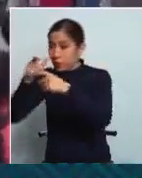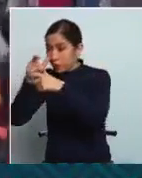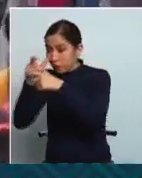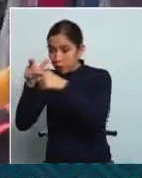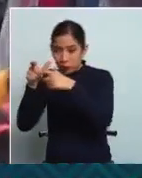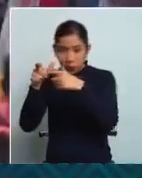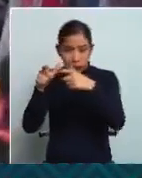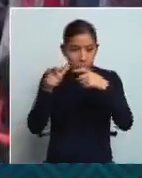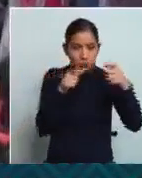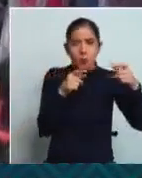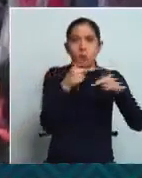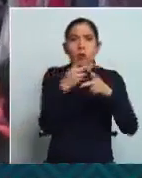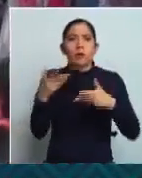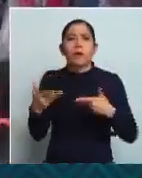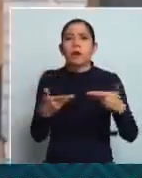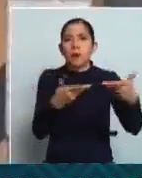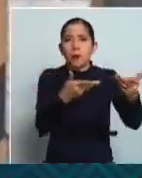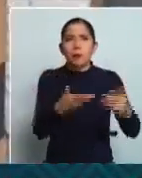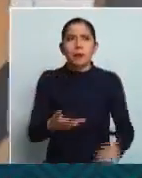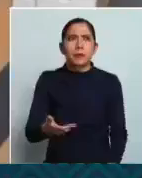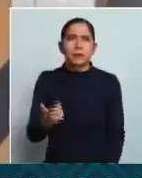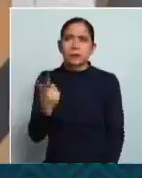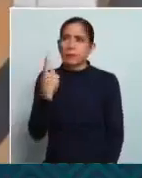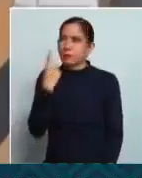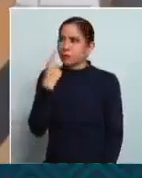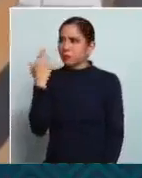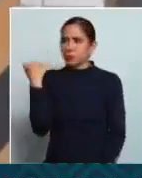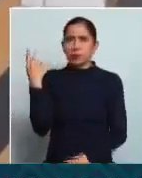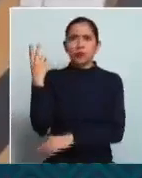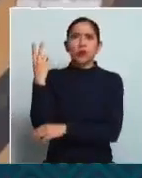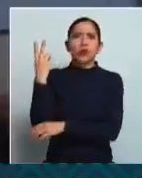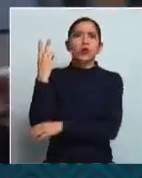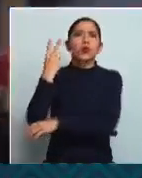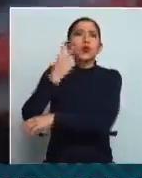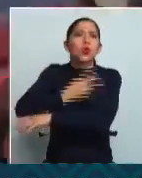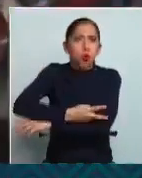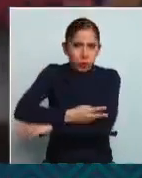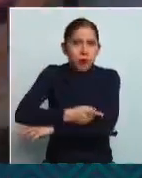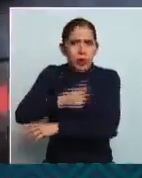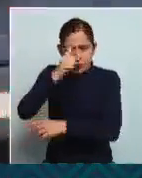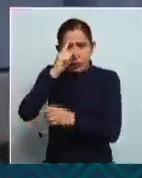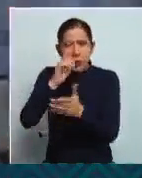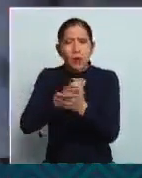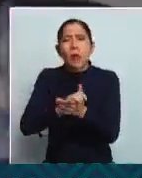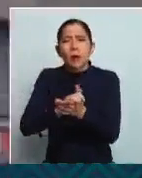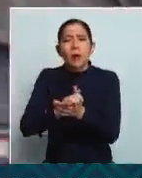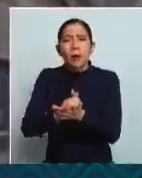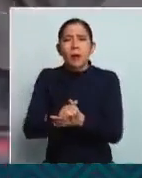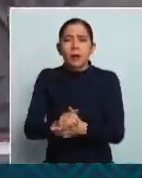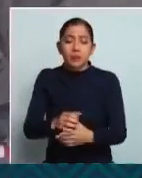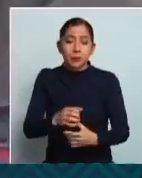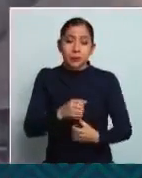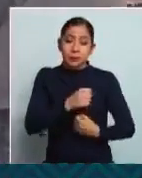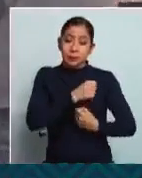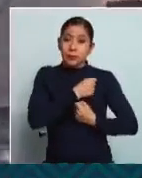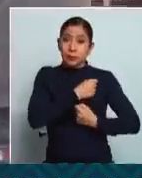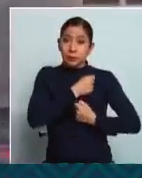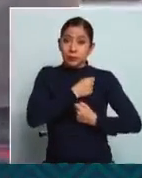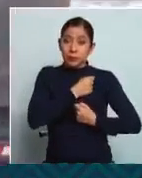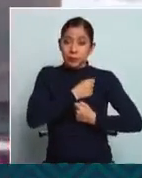esto no pueda salir. Hace unos 2 días, a través de nuestra Armada